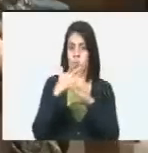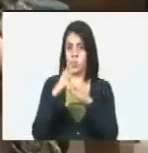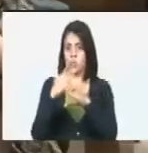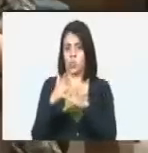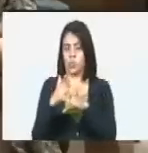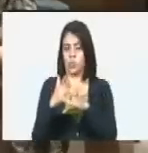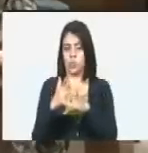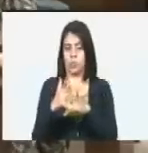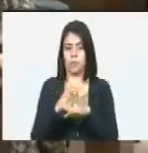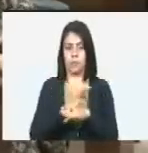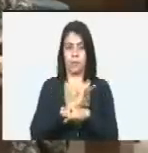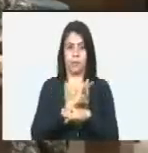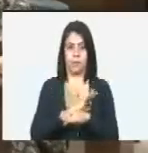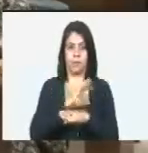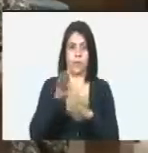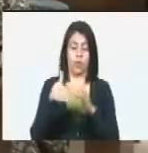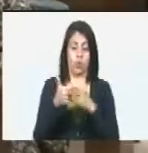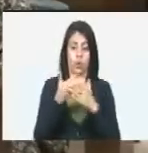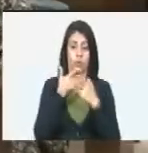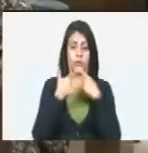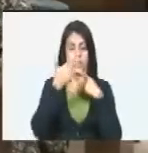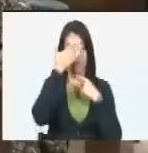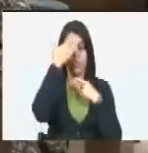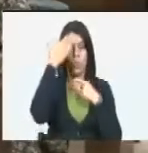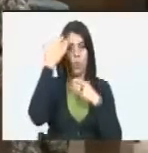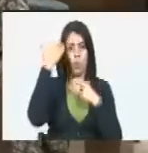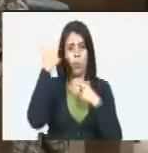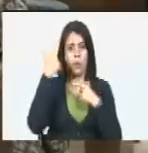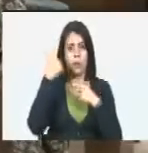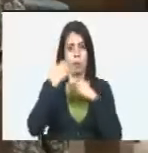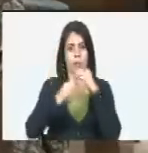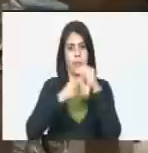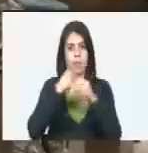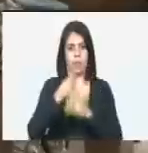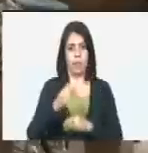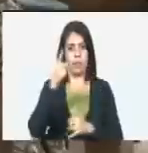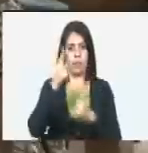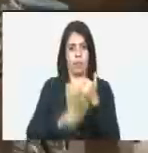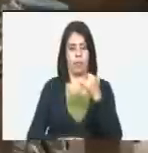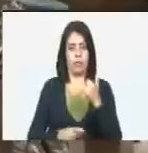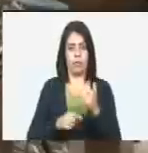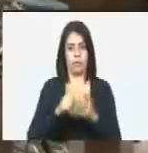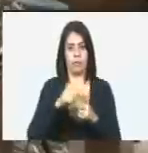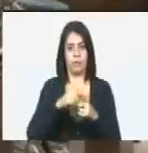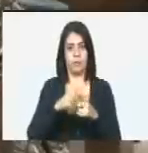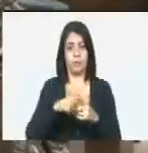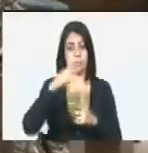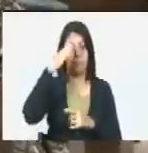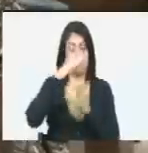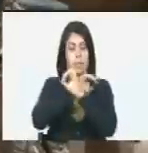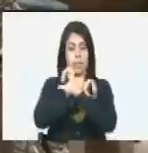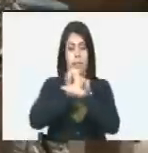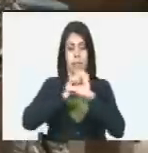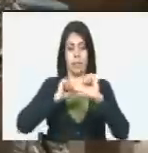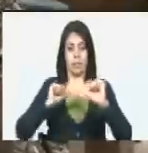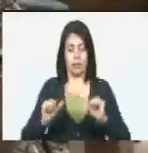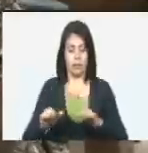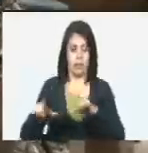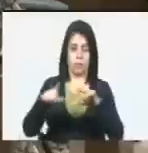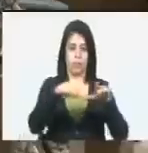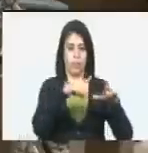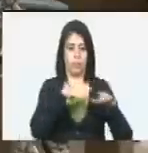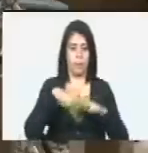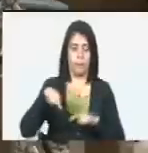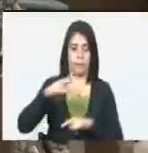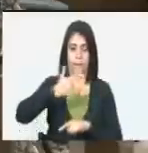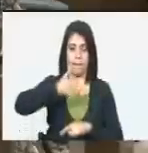señora, perdonen que olvide el nombre, que hizo las últimas operaciones militares en el territorio nuestro con